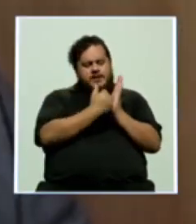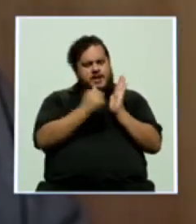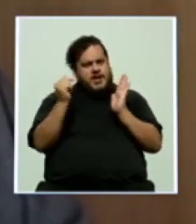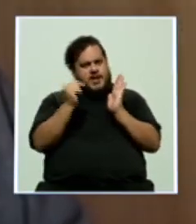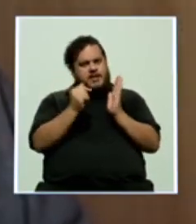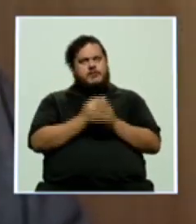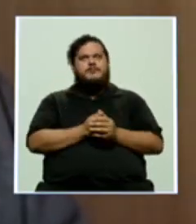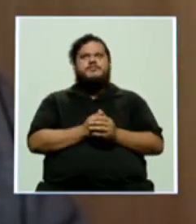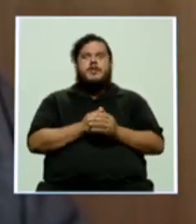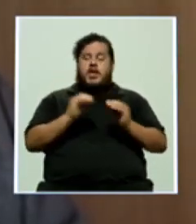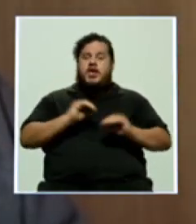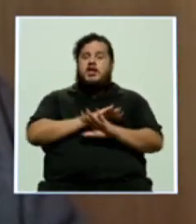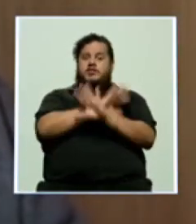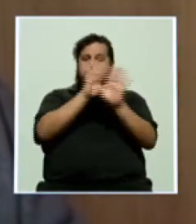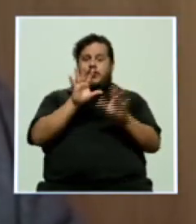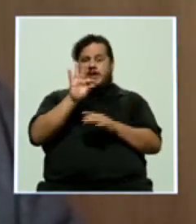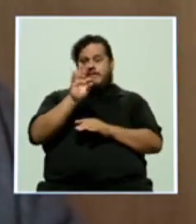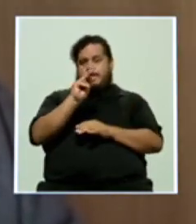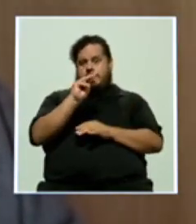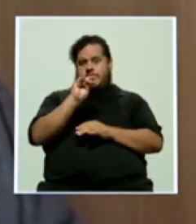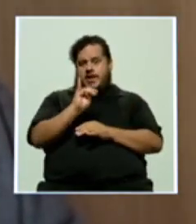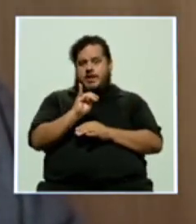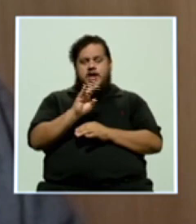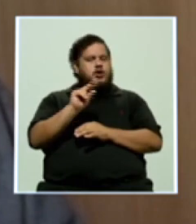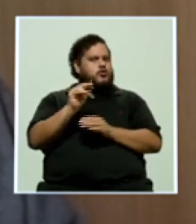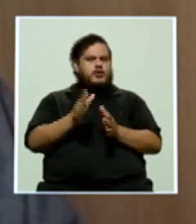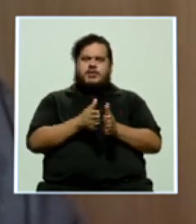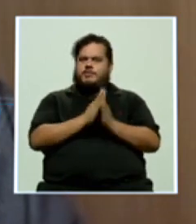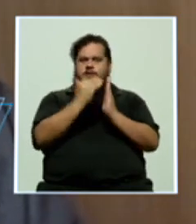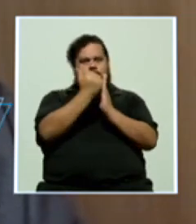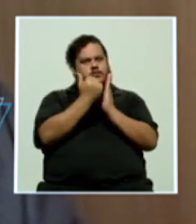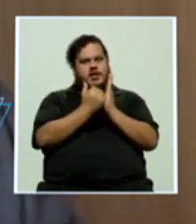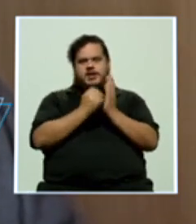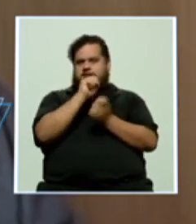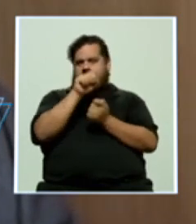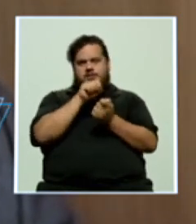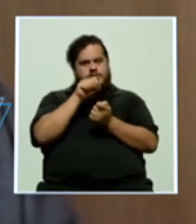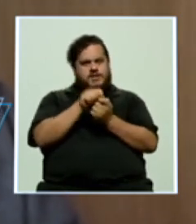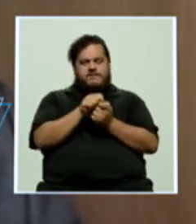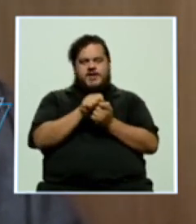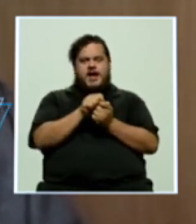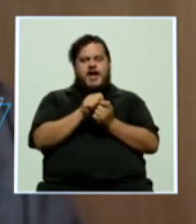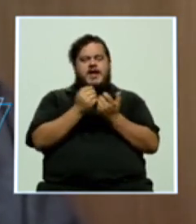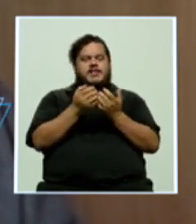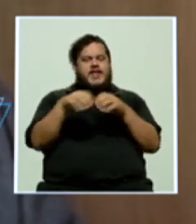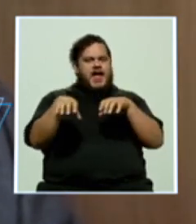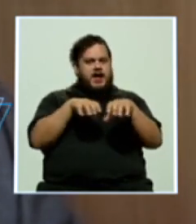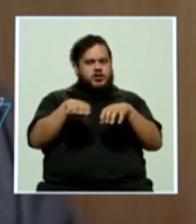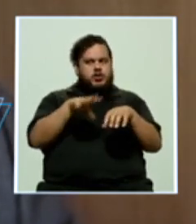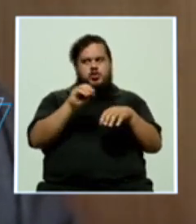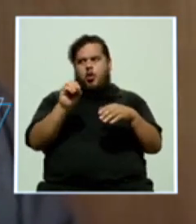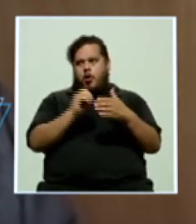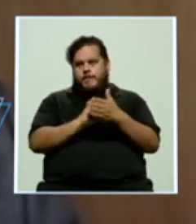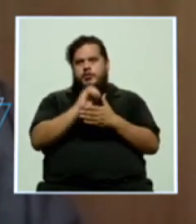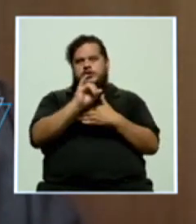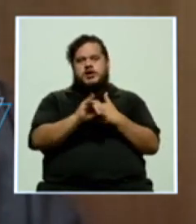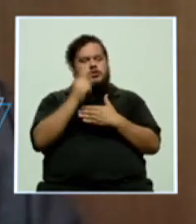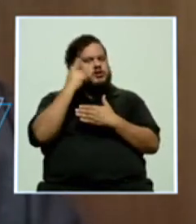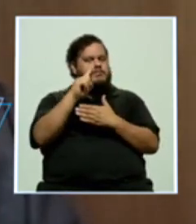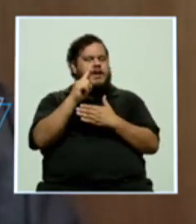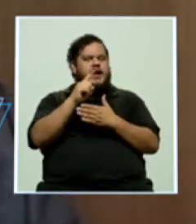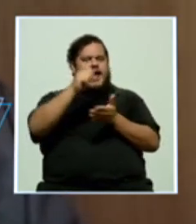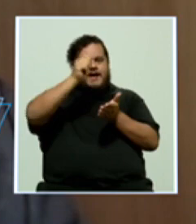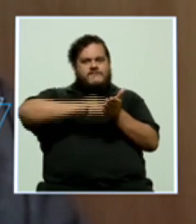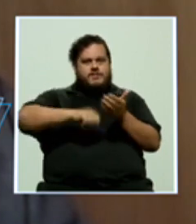Me queda muy claro que el Fondo Monetario Internacional no está pidiendo una lista específica de acciones o proyectos para firmar